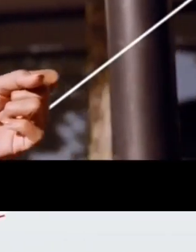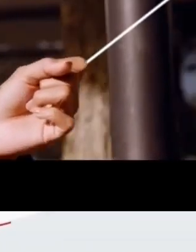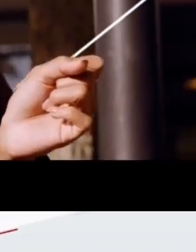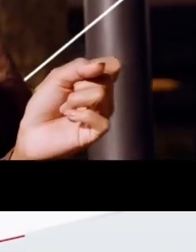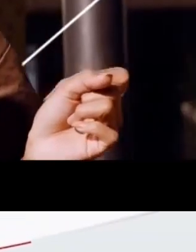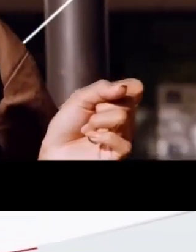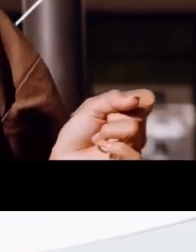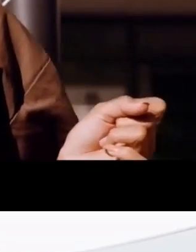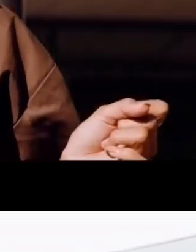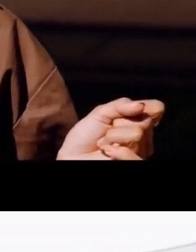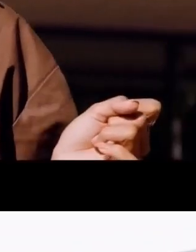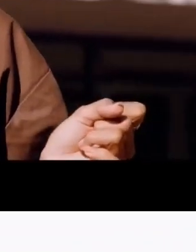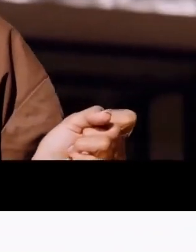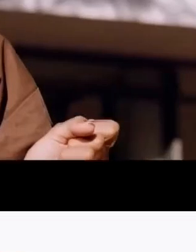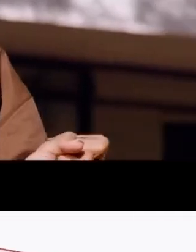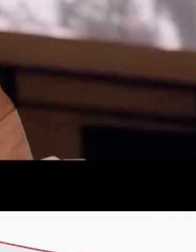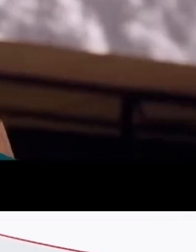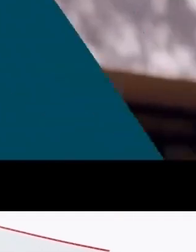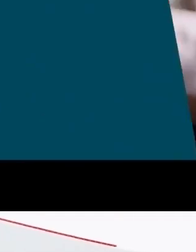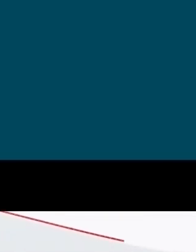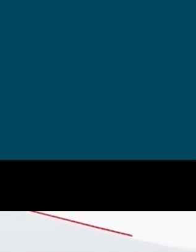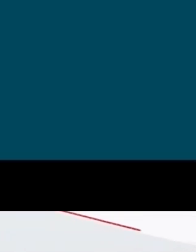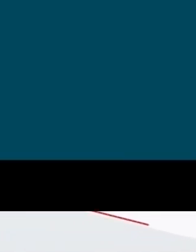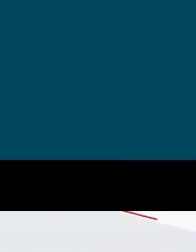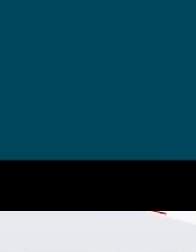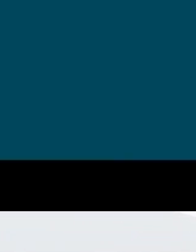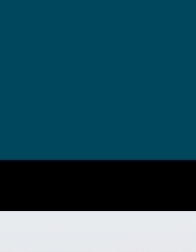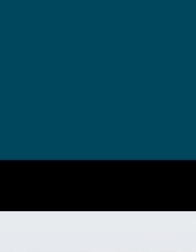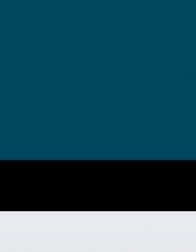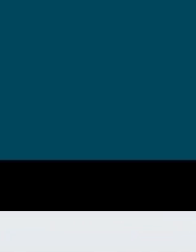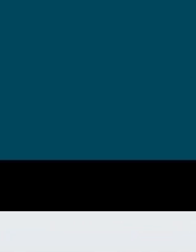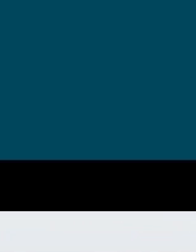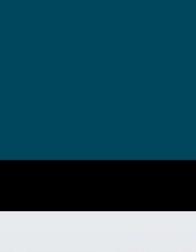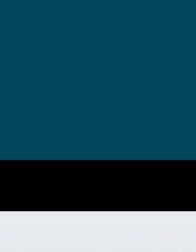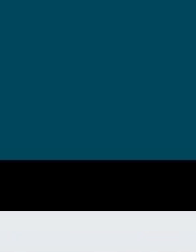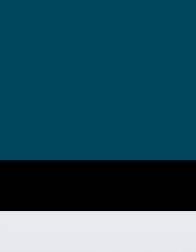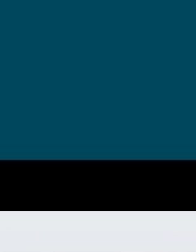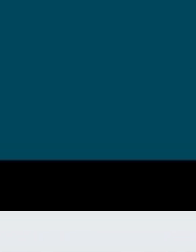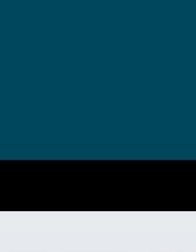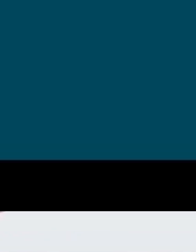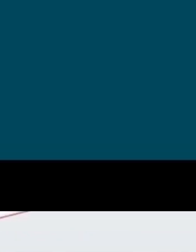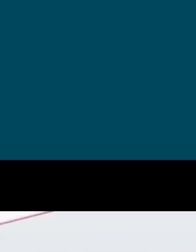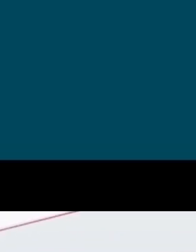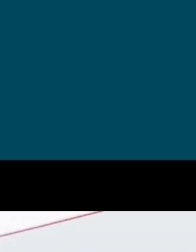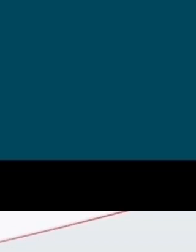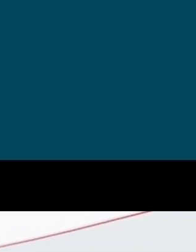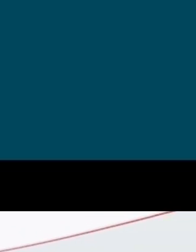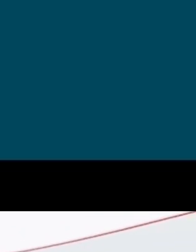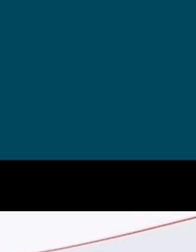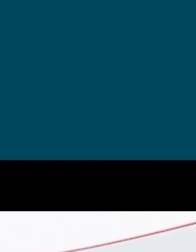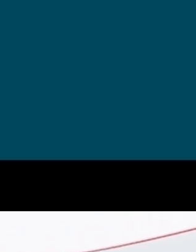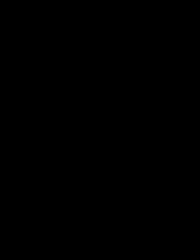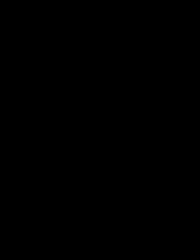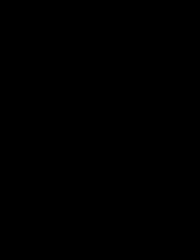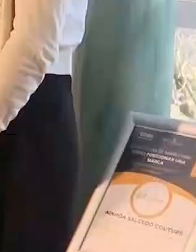ayudamos a destapar el potencial de base que llevas dentro unicaja te atreves y la